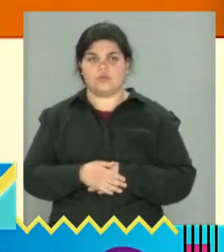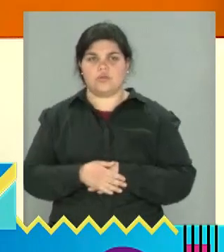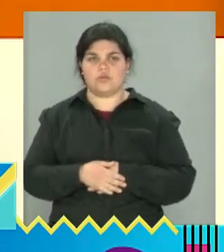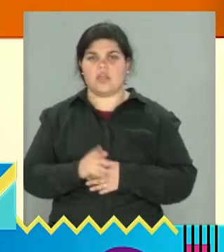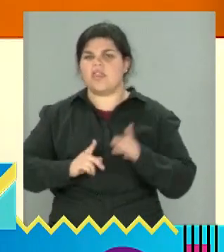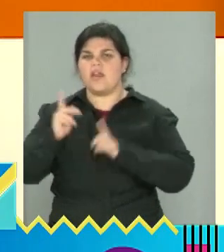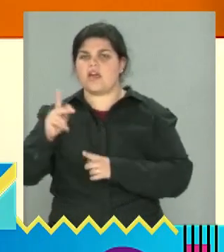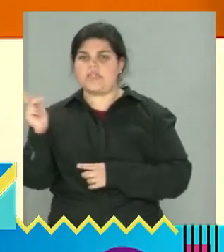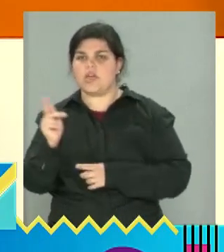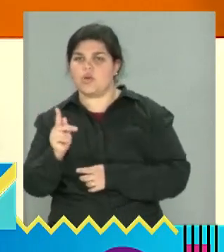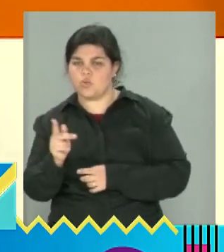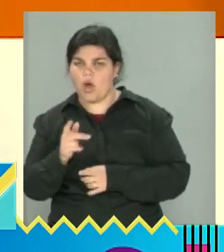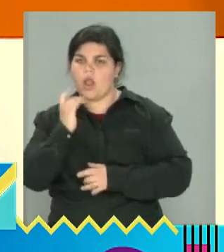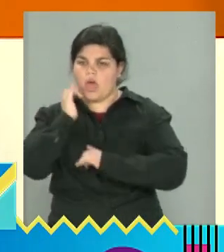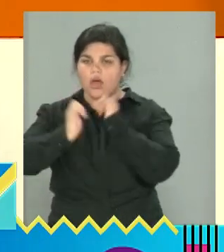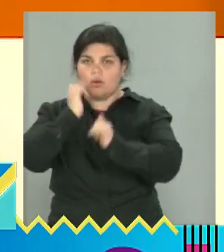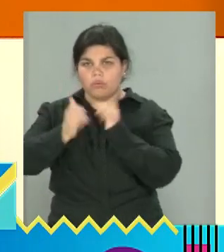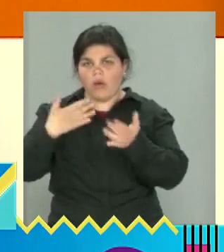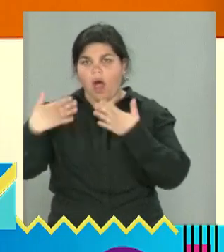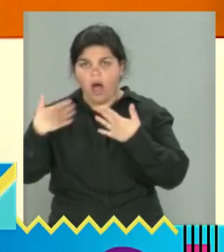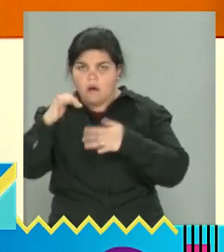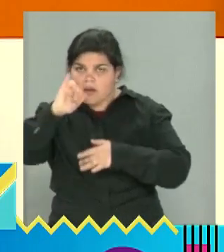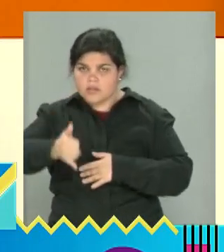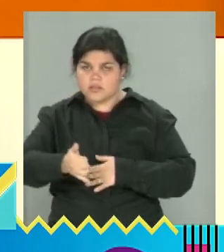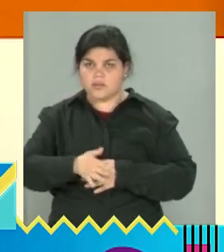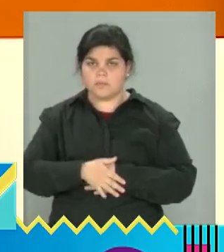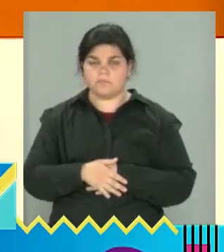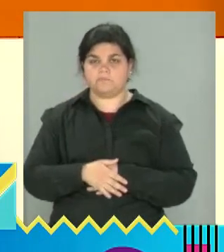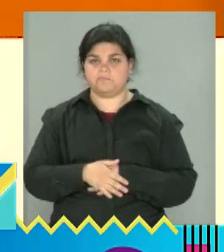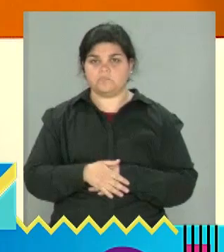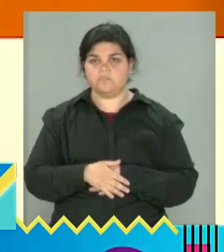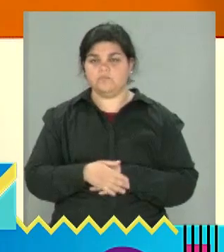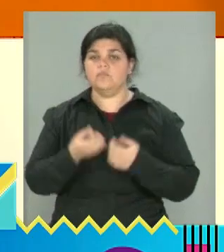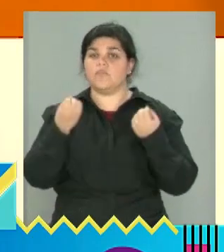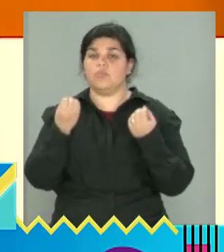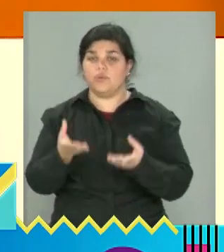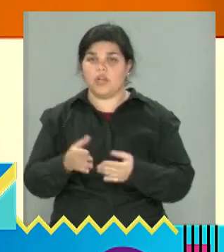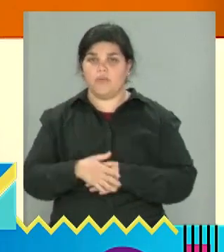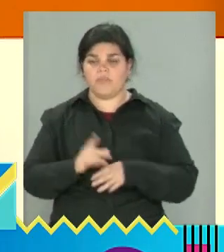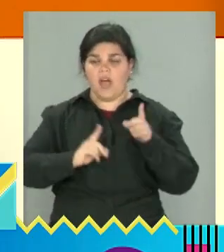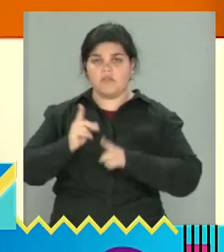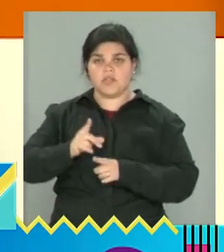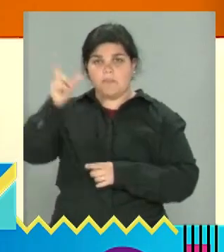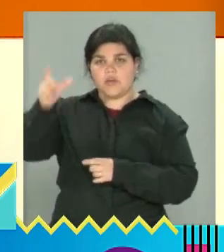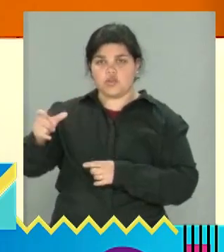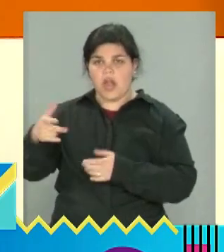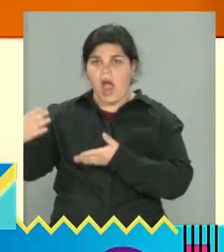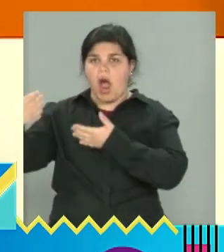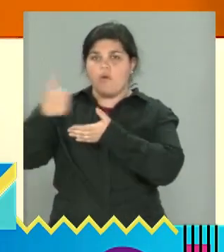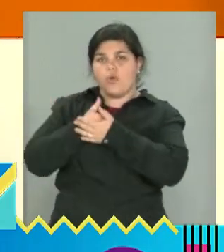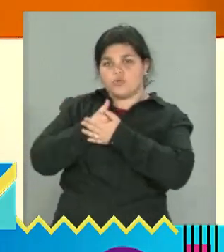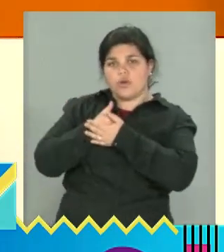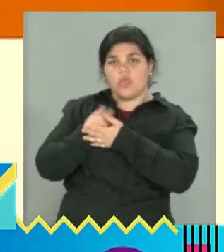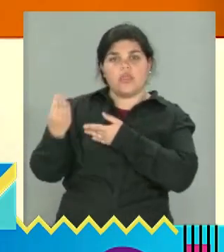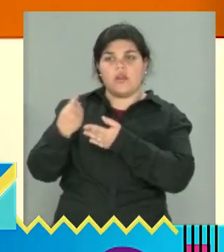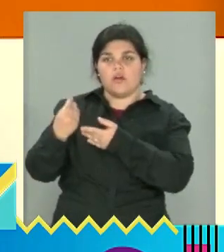se hable, porque muchas veces la persona que abusa de ellos se los plantea como un juego,